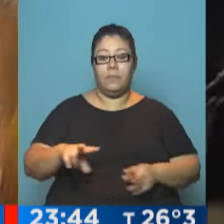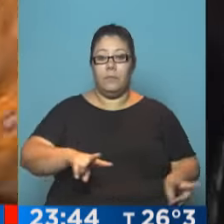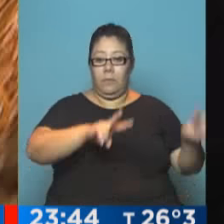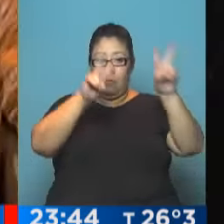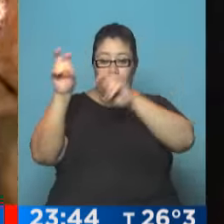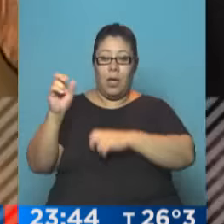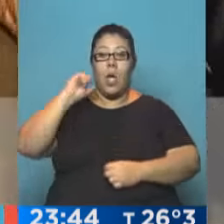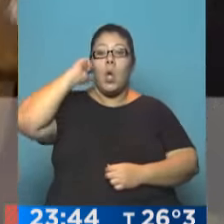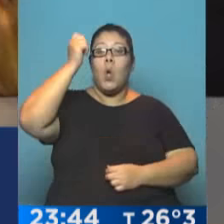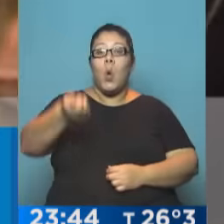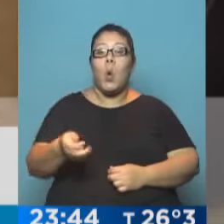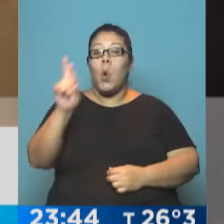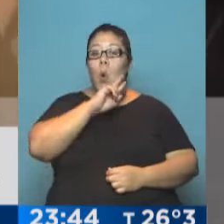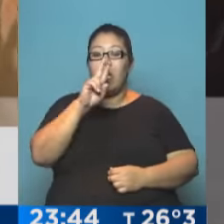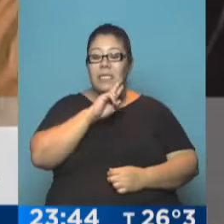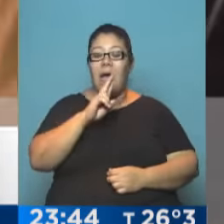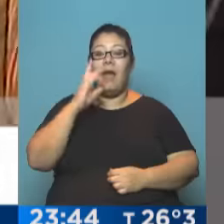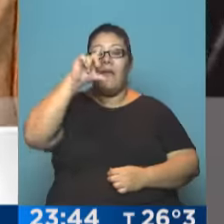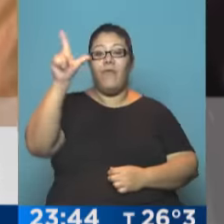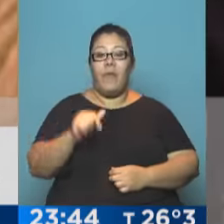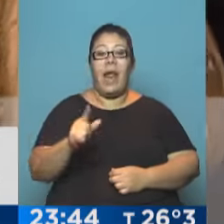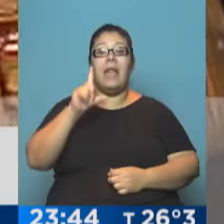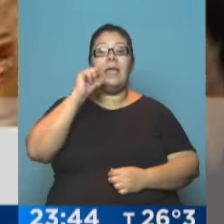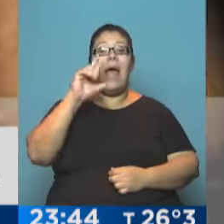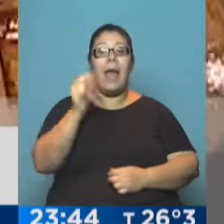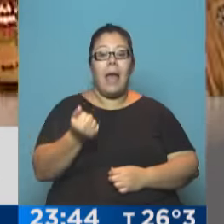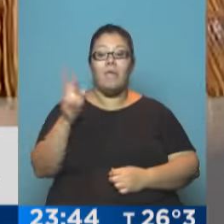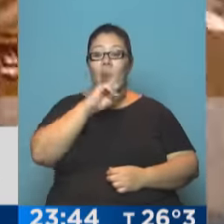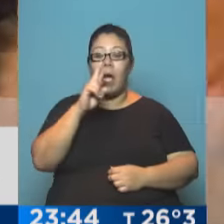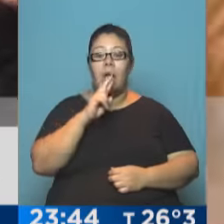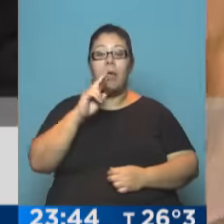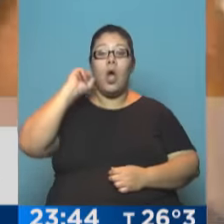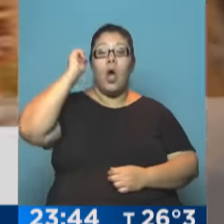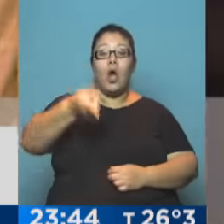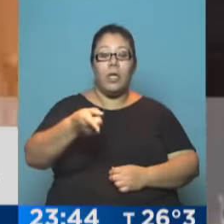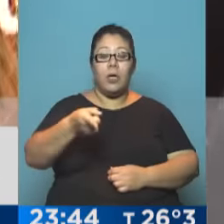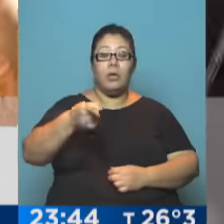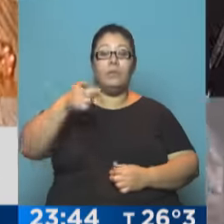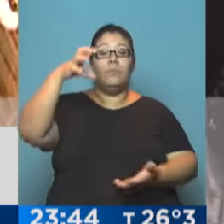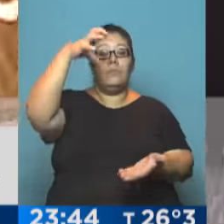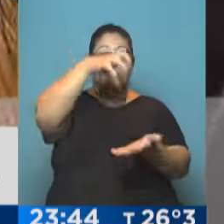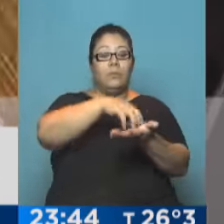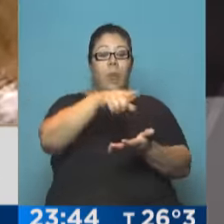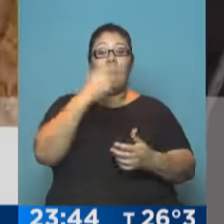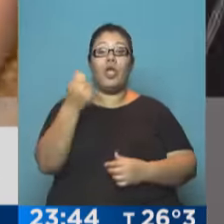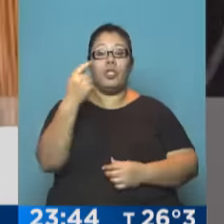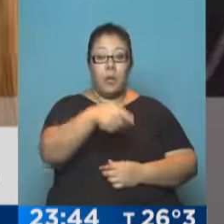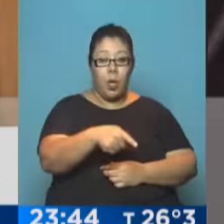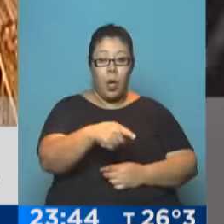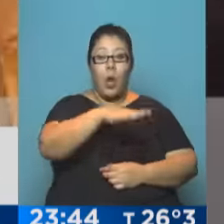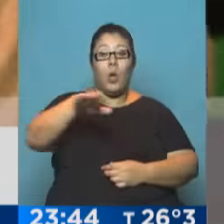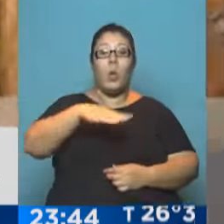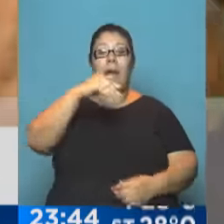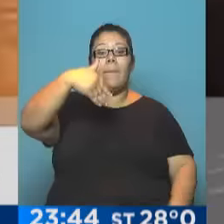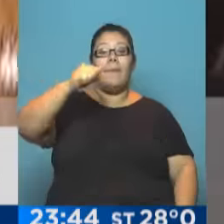Tanto la jueza federal de Santa Rosa, Yara Silvestre, ordenó un procedimiento en un prostíbulo de la localidad pampeana de Macachín